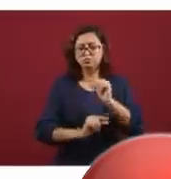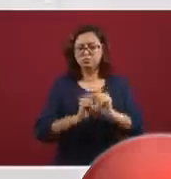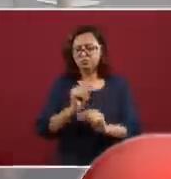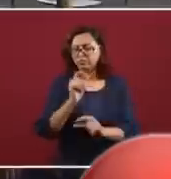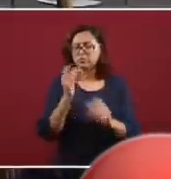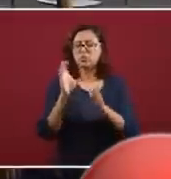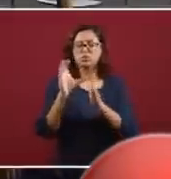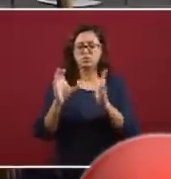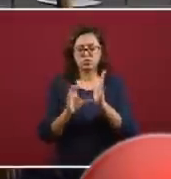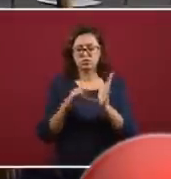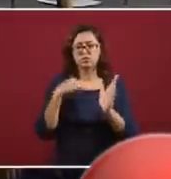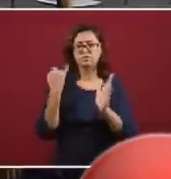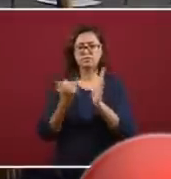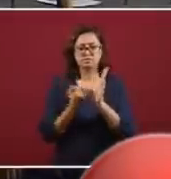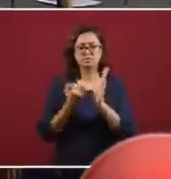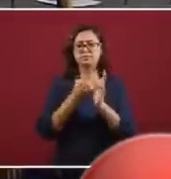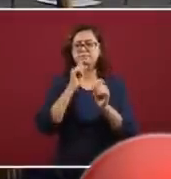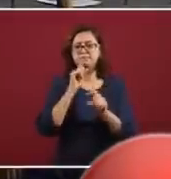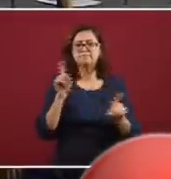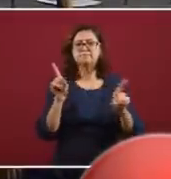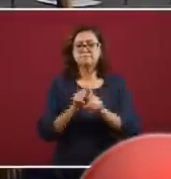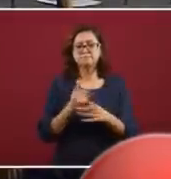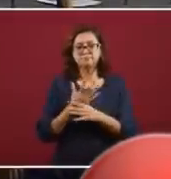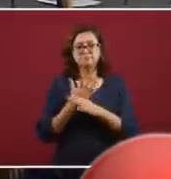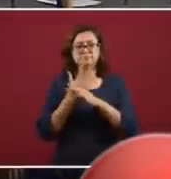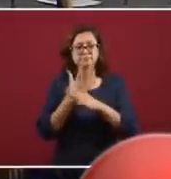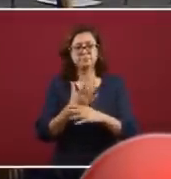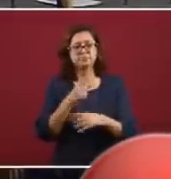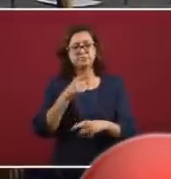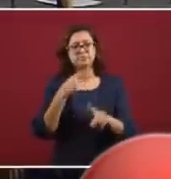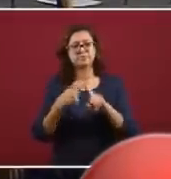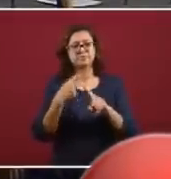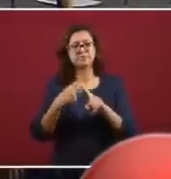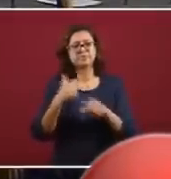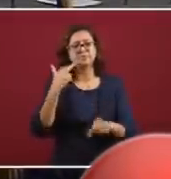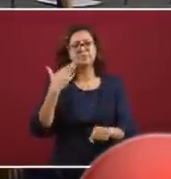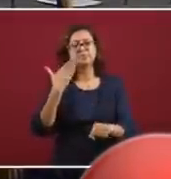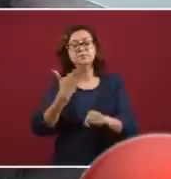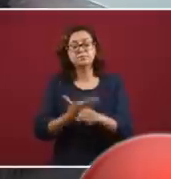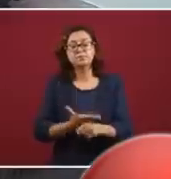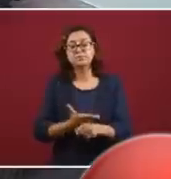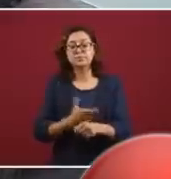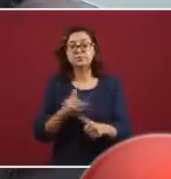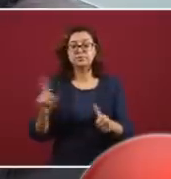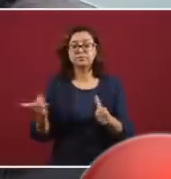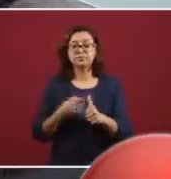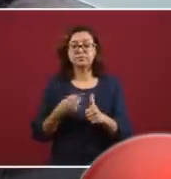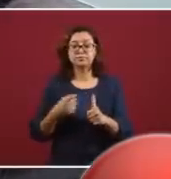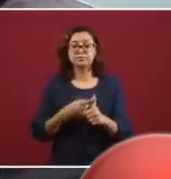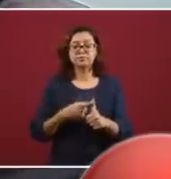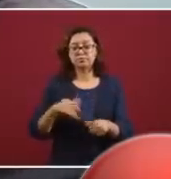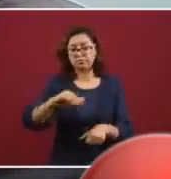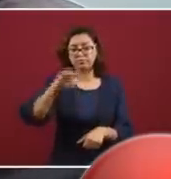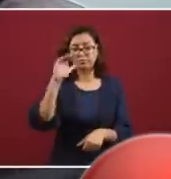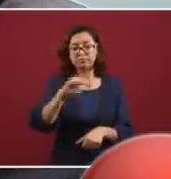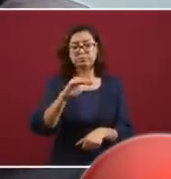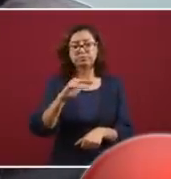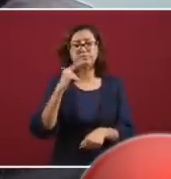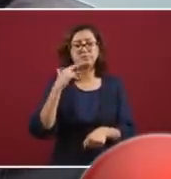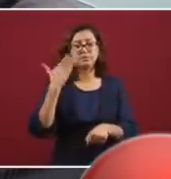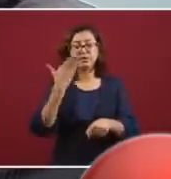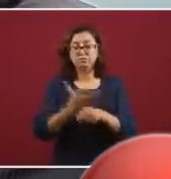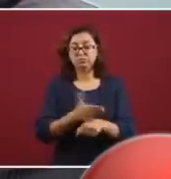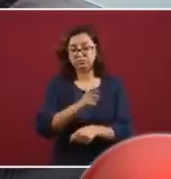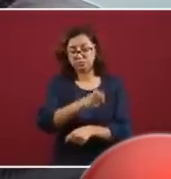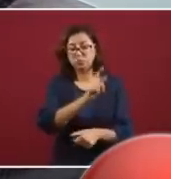Código Fiscal prevé una posible, si se ubican en los supuestos de responsabilidad solidaria, primero se tendría que aplicar la responsabilidad solidaria y